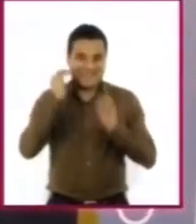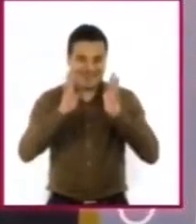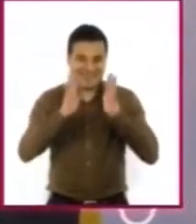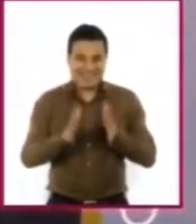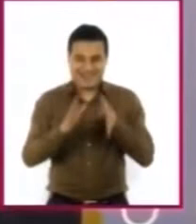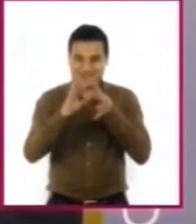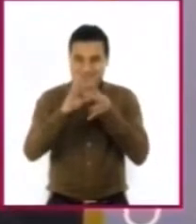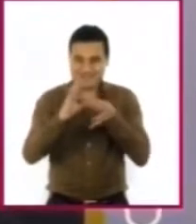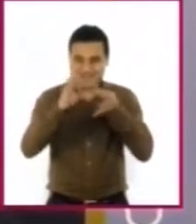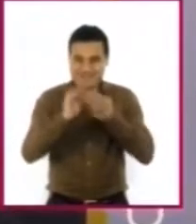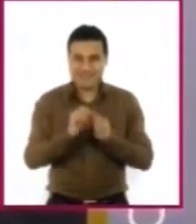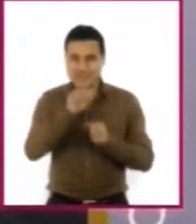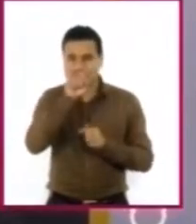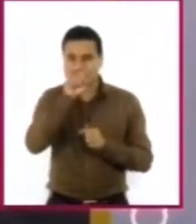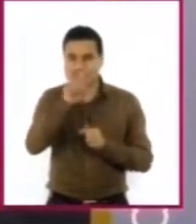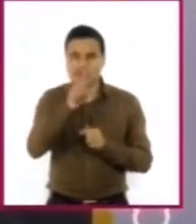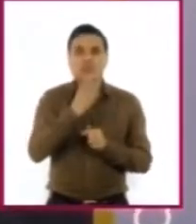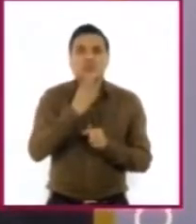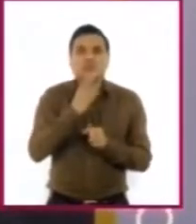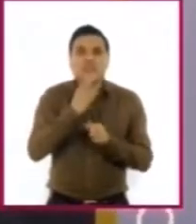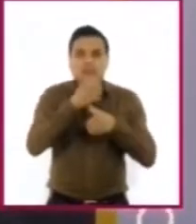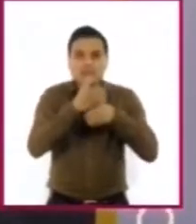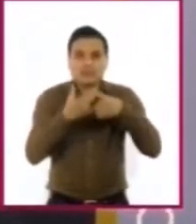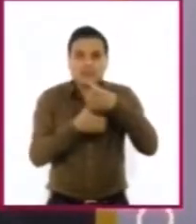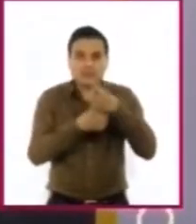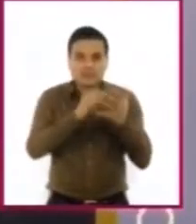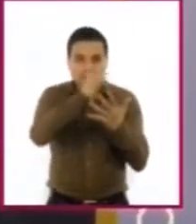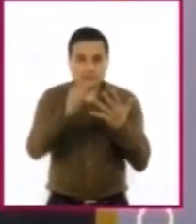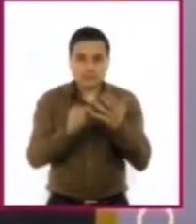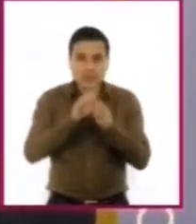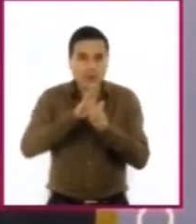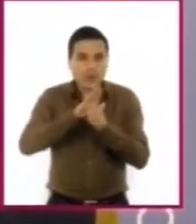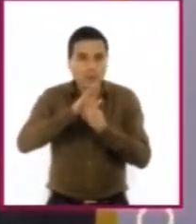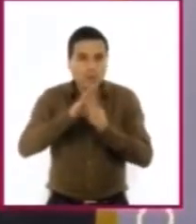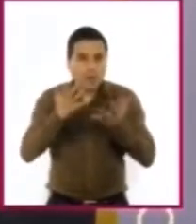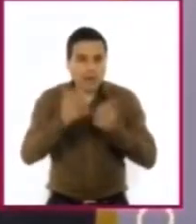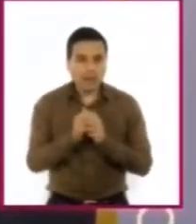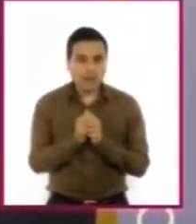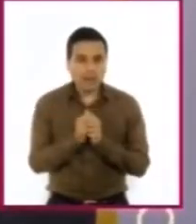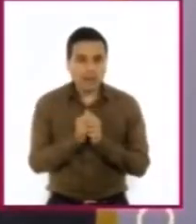los instrumentos utilizados en cada caso, así como las unidades de medición.